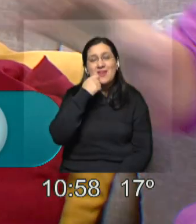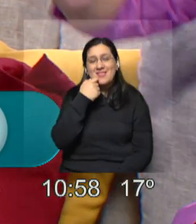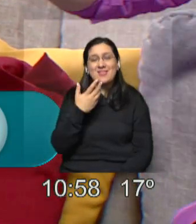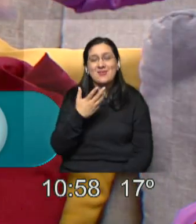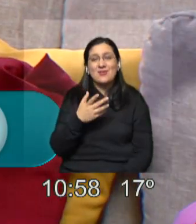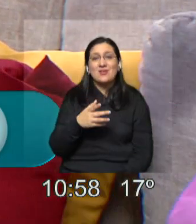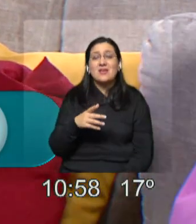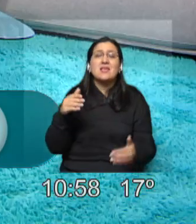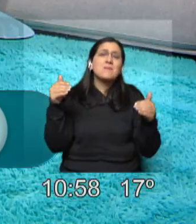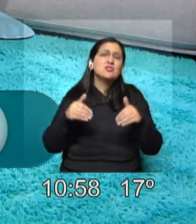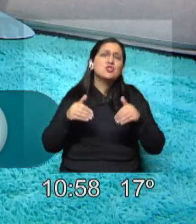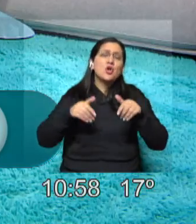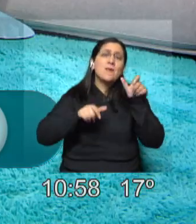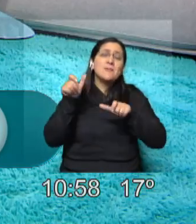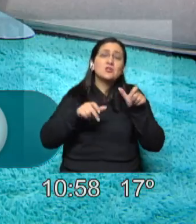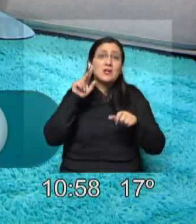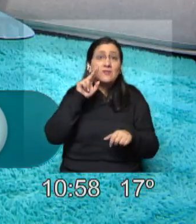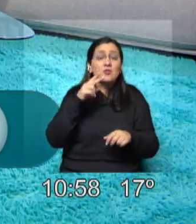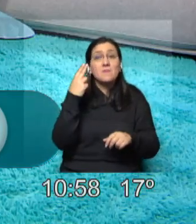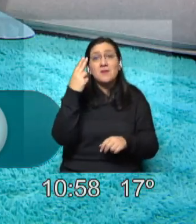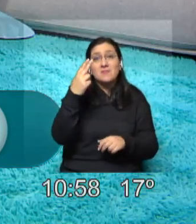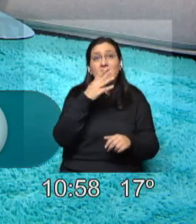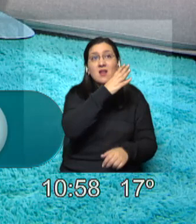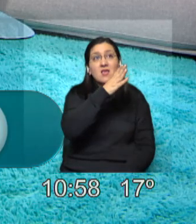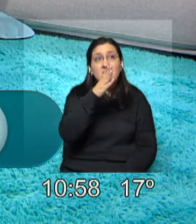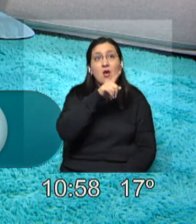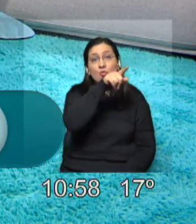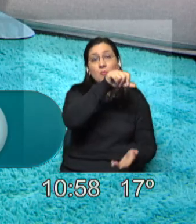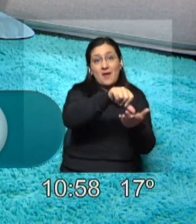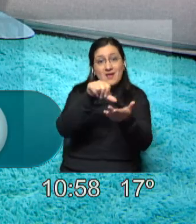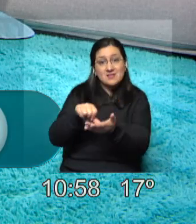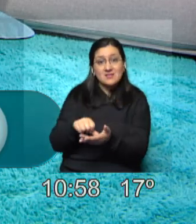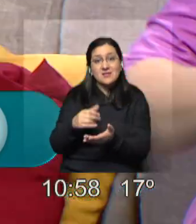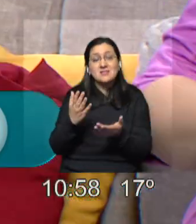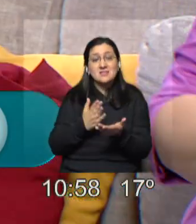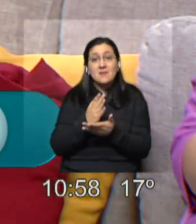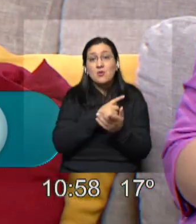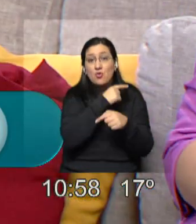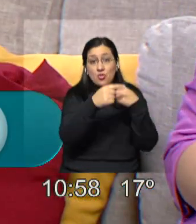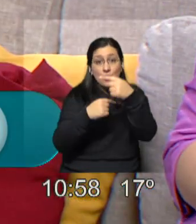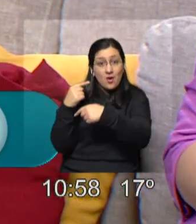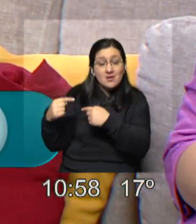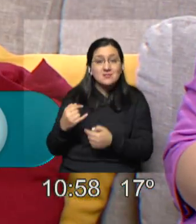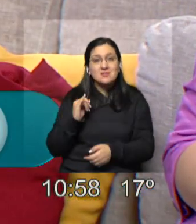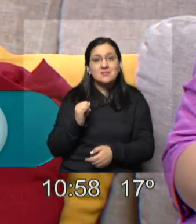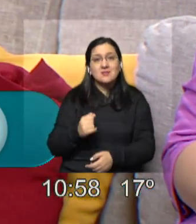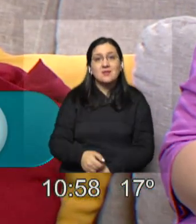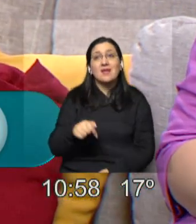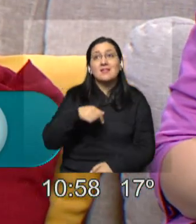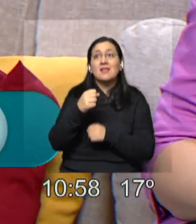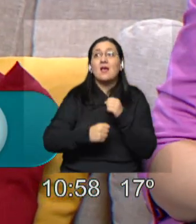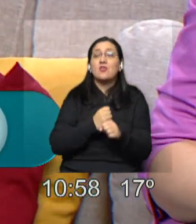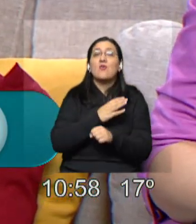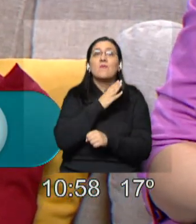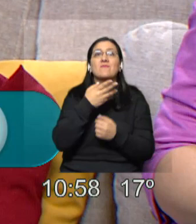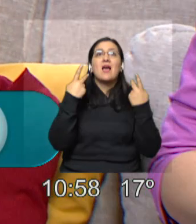Y todos esos millones de personas que te vieron son las que te permiten ir recorriendo otros países, que siempre estás girando también. También, tuvimos este año la gira